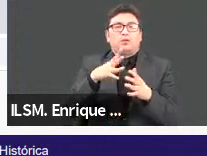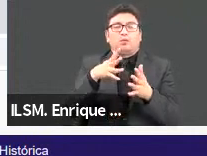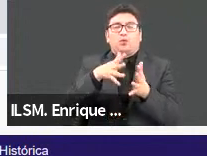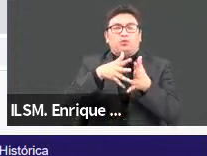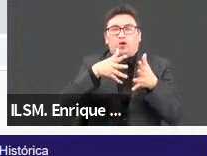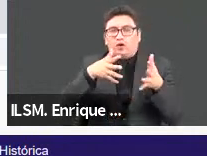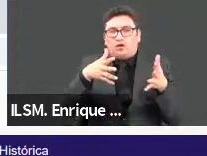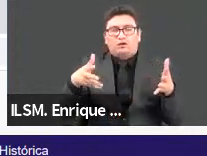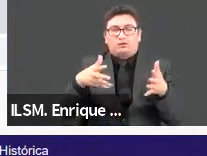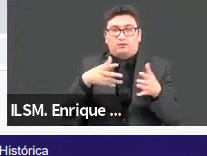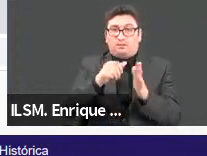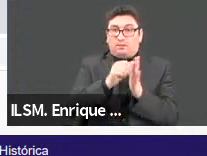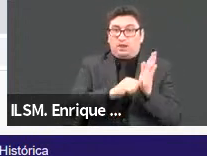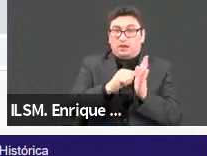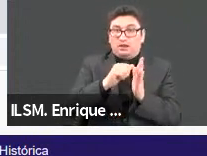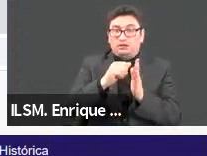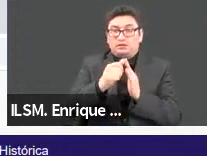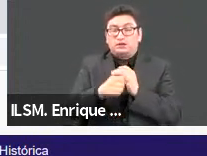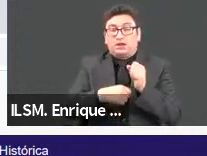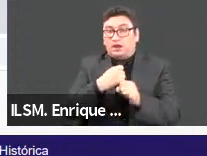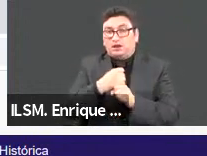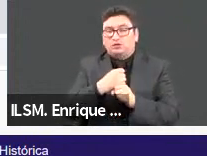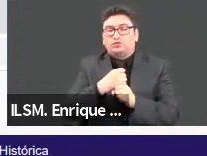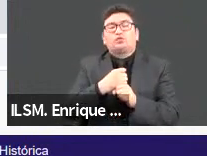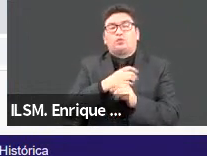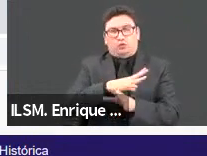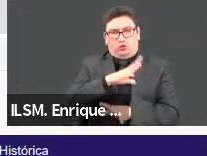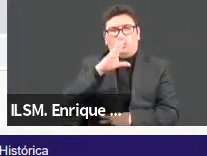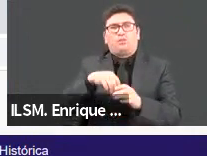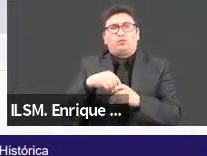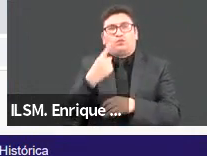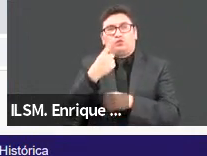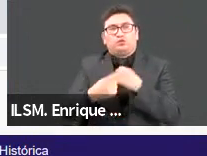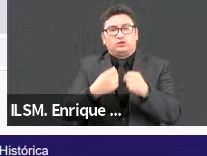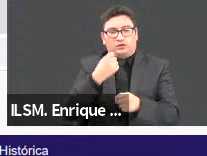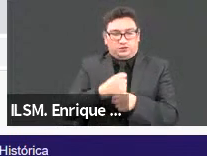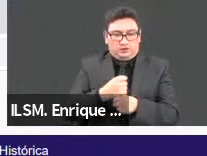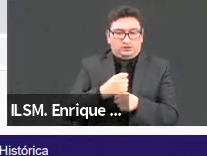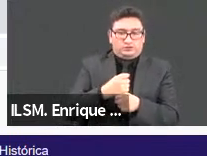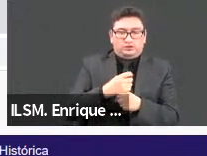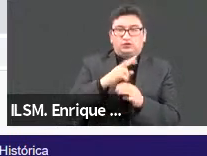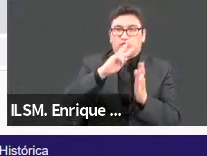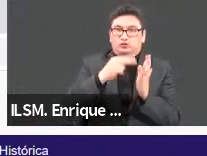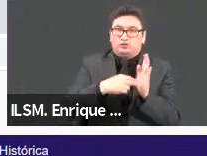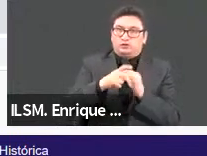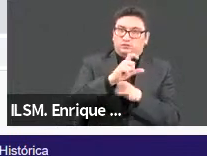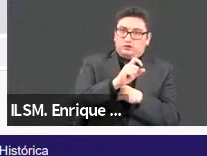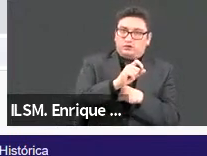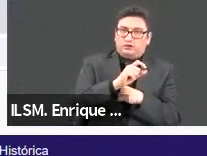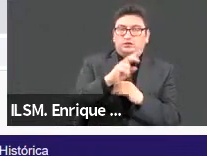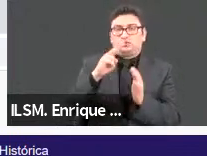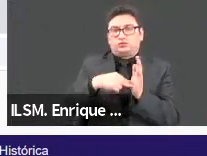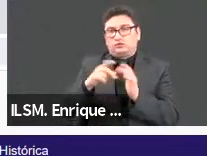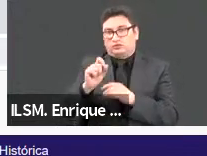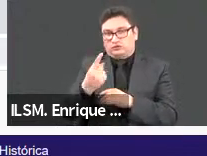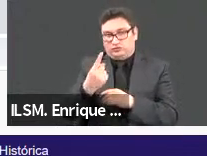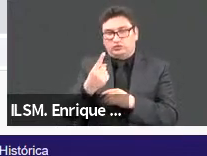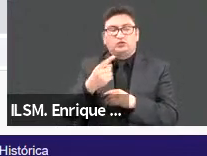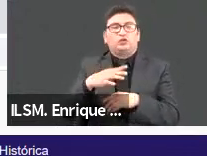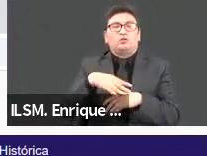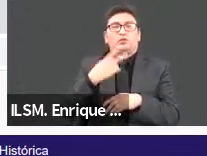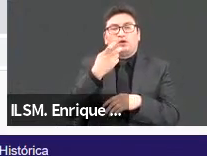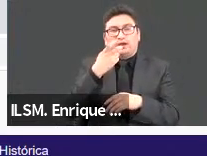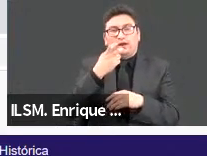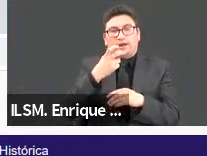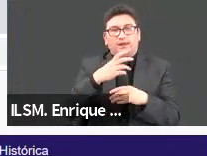no únicamente por meses, sino por todo un año. Y nada más tenemos la base de datos de 2020 y 2021, que fue a partir de cuando